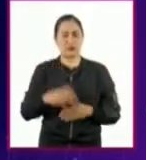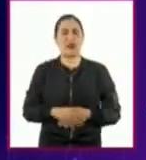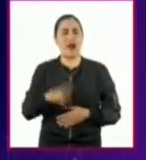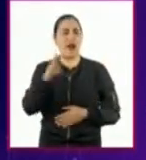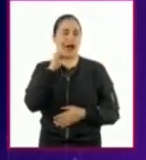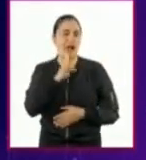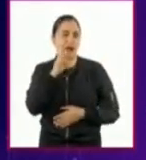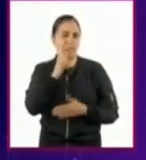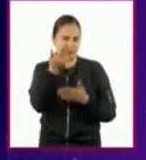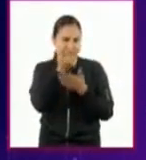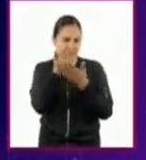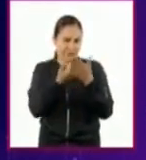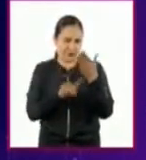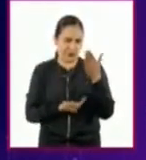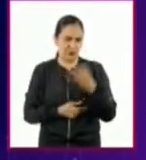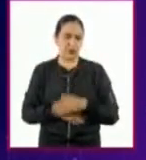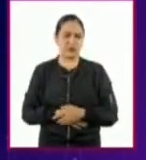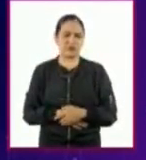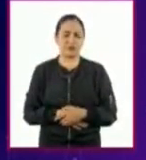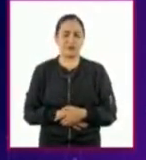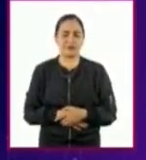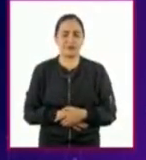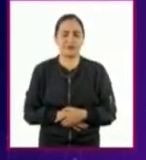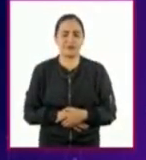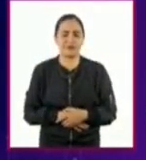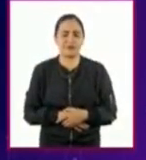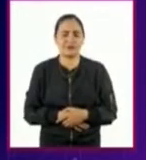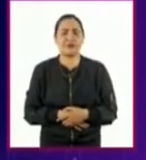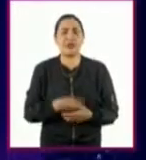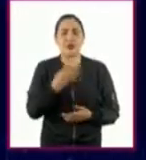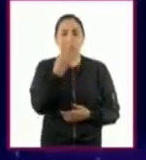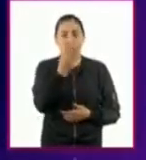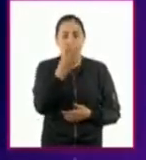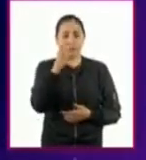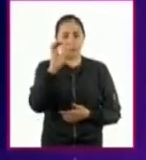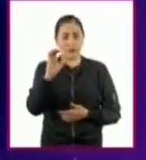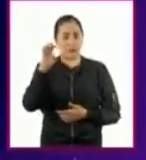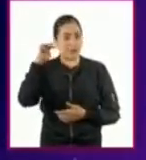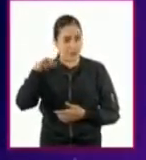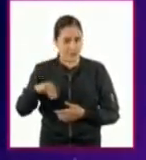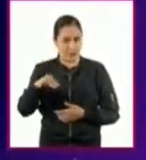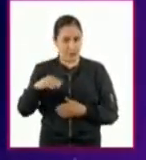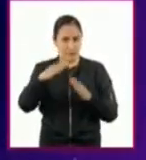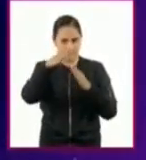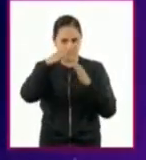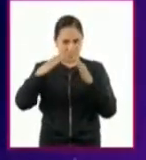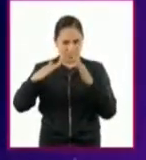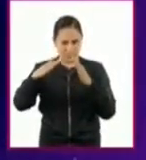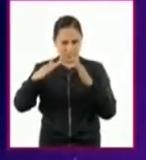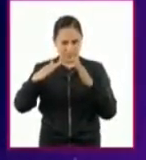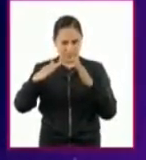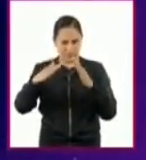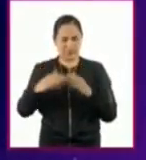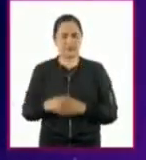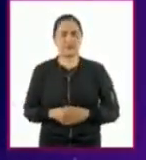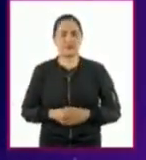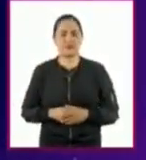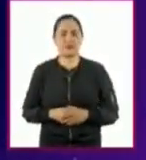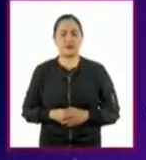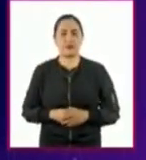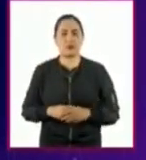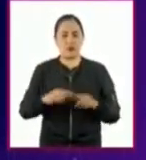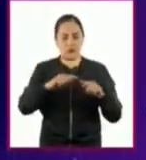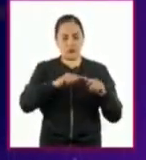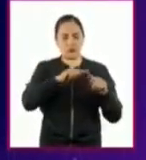construcción. Trazamos un segmento de 4 centímetros y en uno de sus extremos un ángulo de